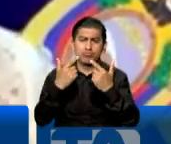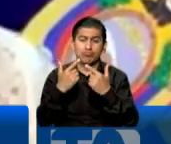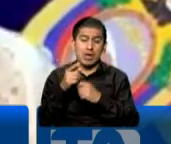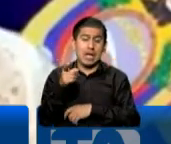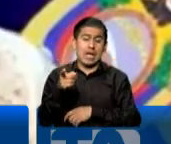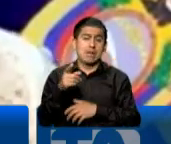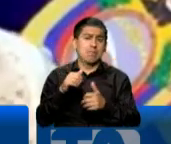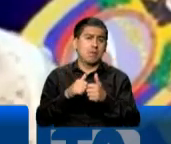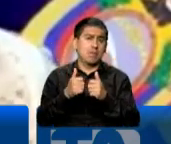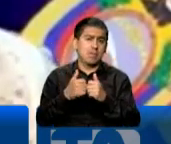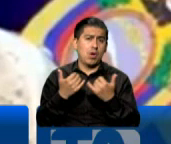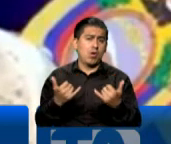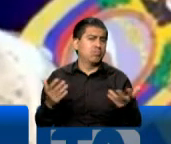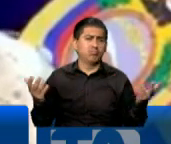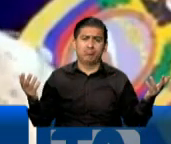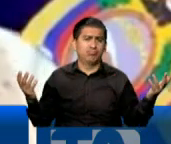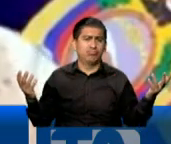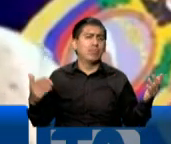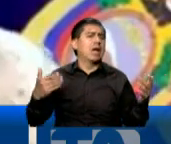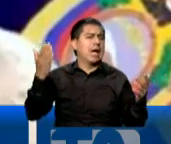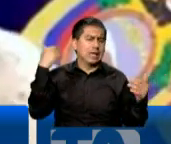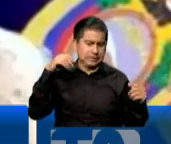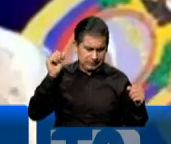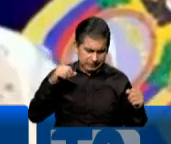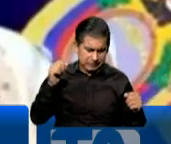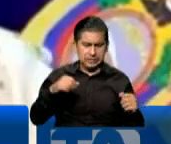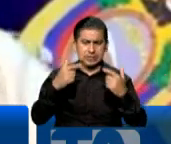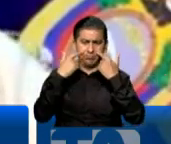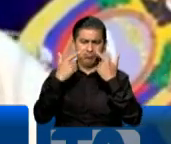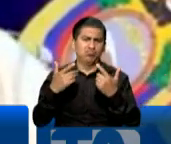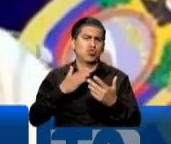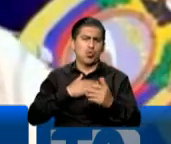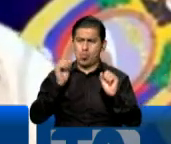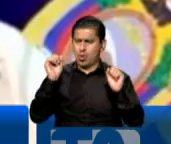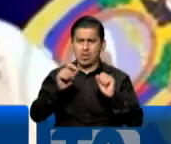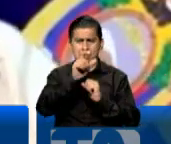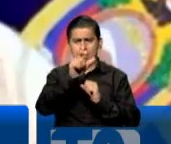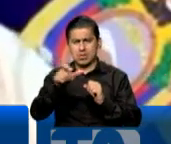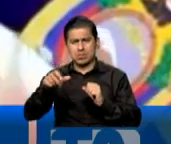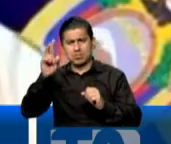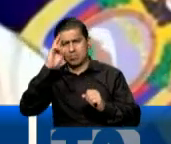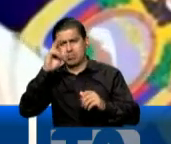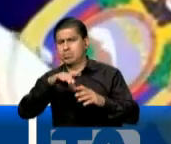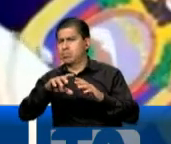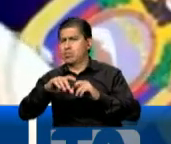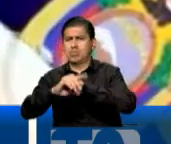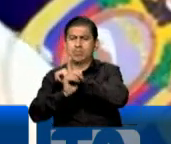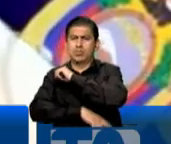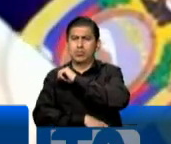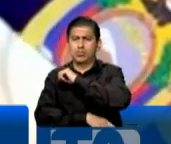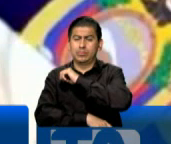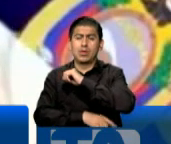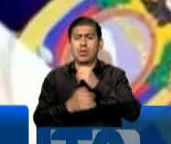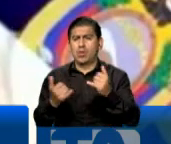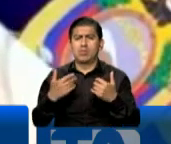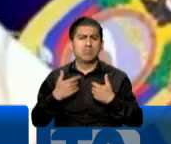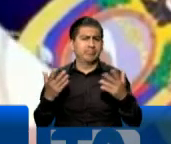debilidad, porque la ley, como está en este momento configurada, a partir del Código de la Seguridad,